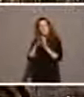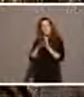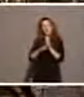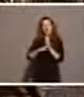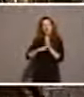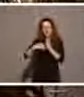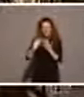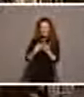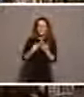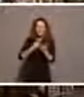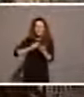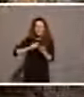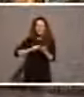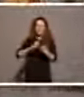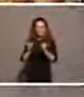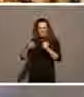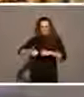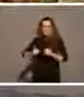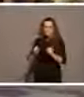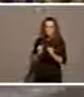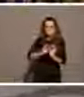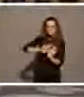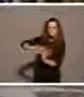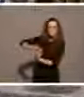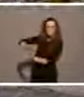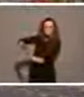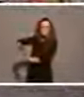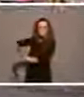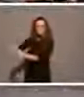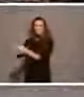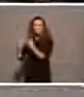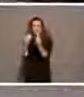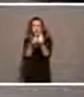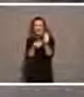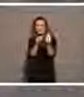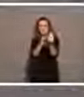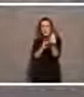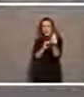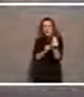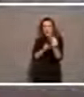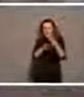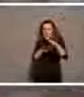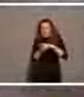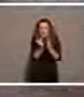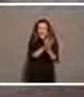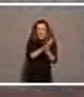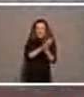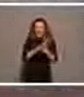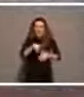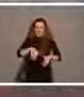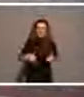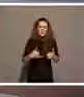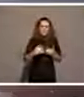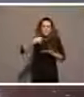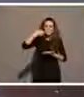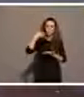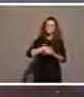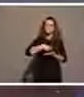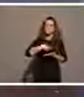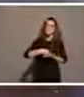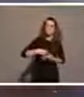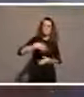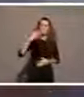de papel. Que las palmas entran gratis y aquí tienes que pagar,